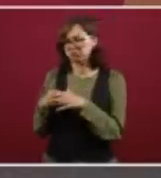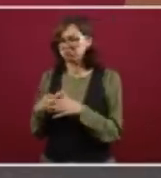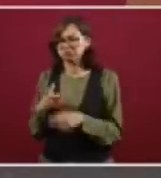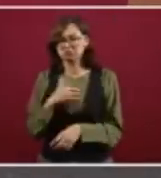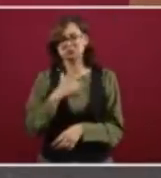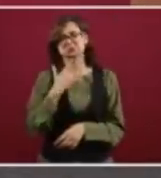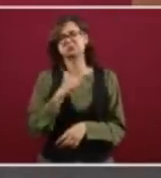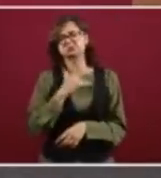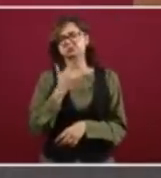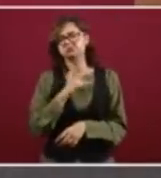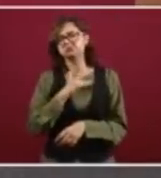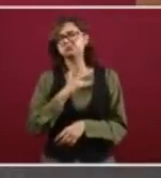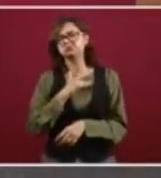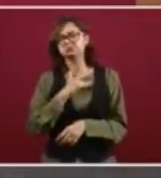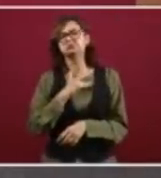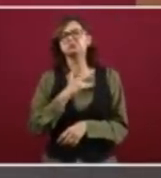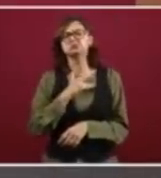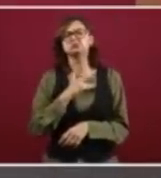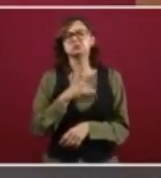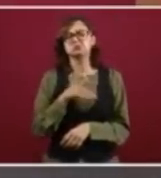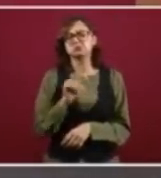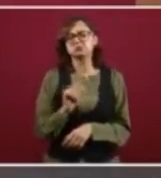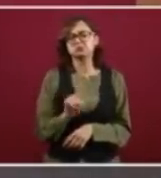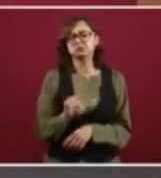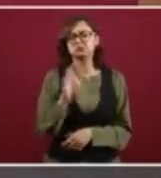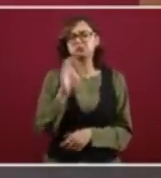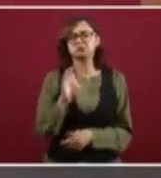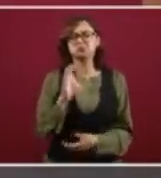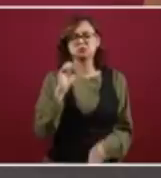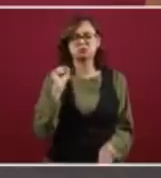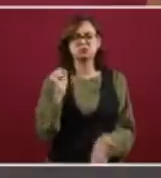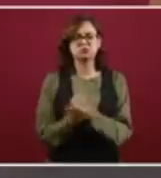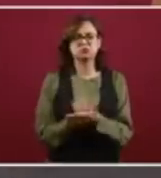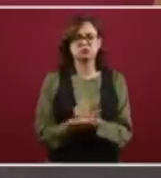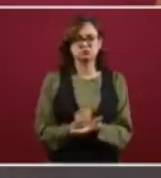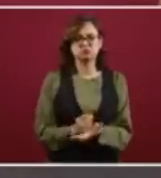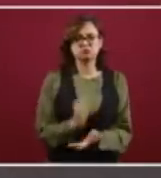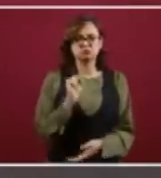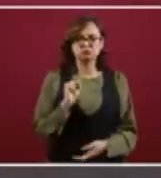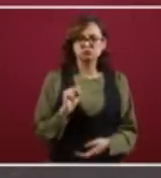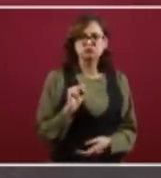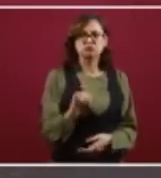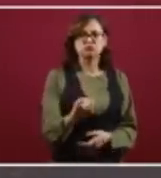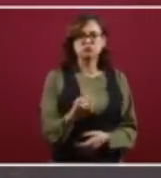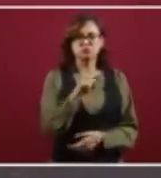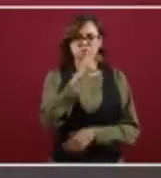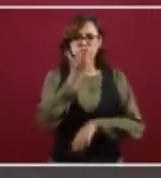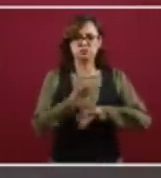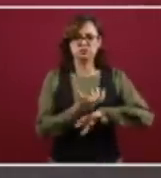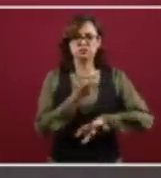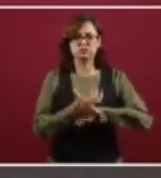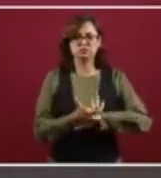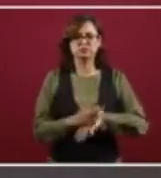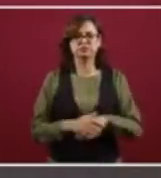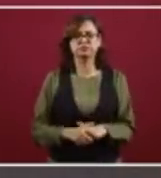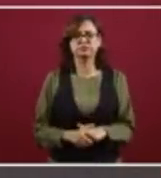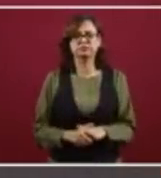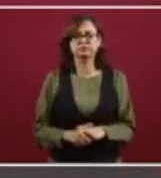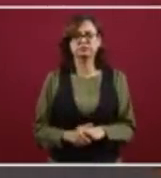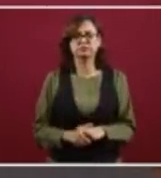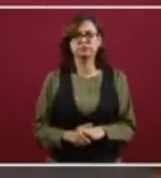ojos que se apruebe el tratado en Estados Unidos,